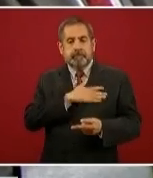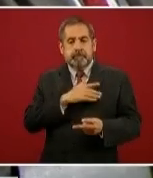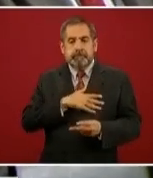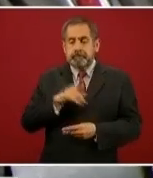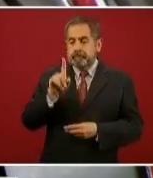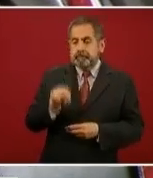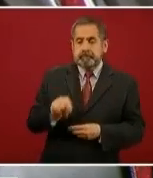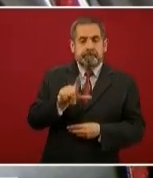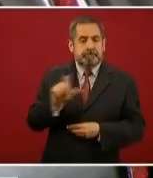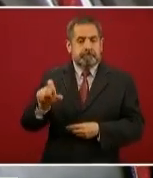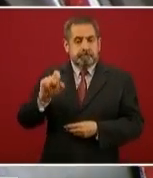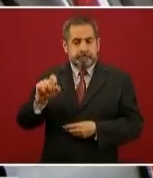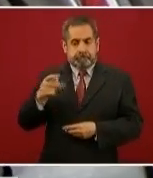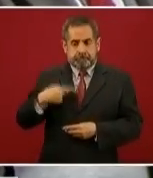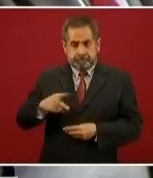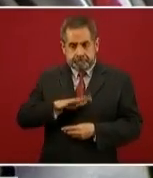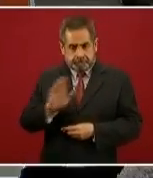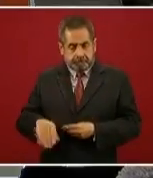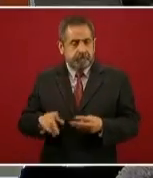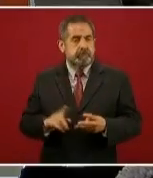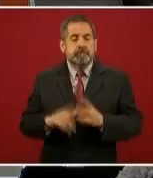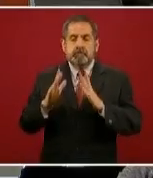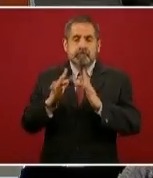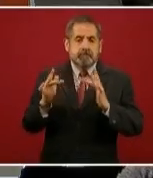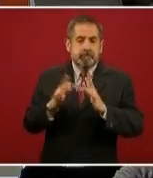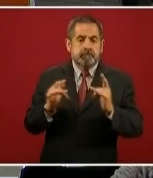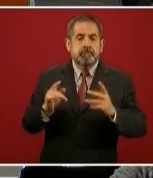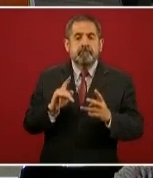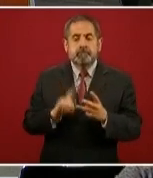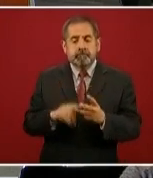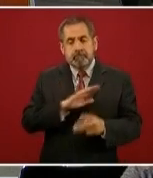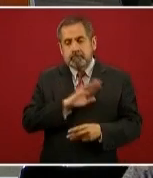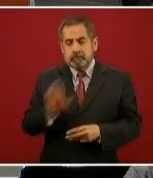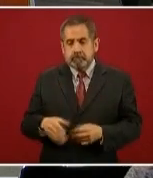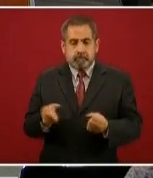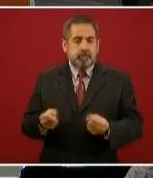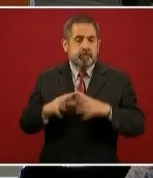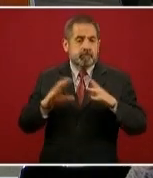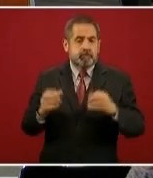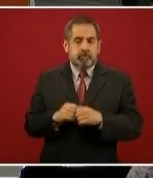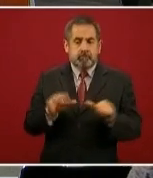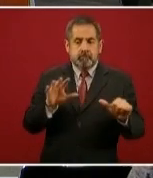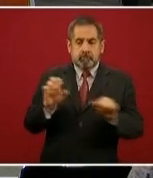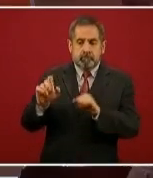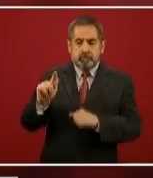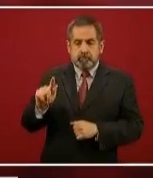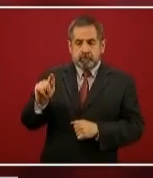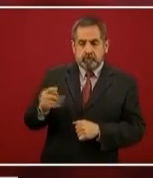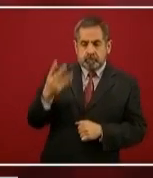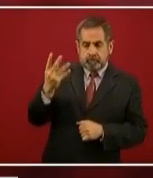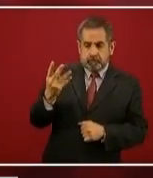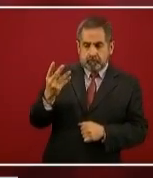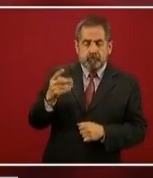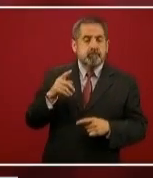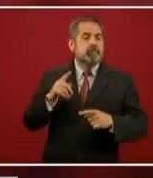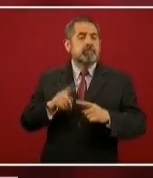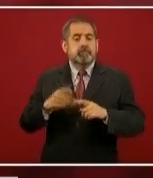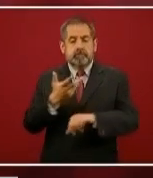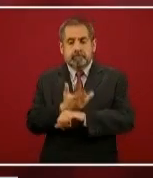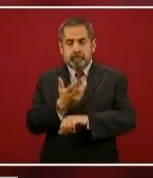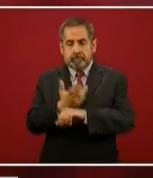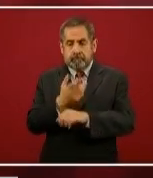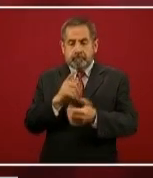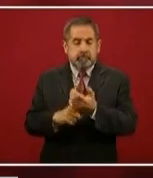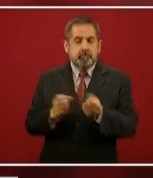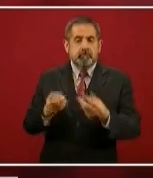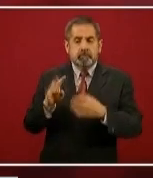han muerto 1.720 personas, en Francia las defunciones ya se suman en 674, mientras que en Estados